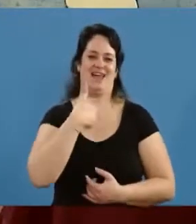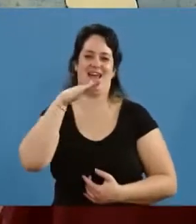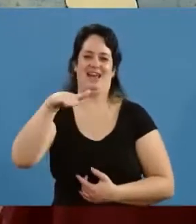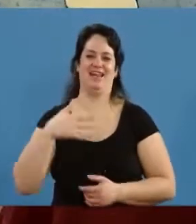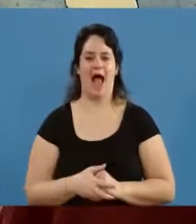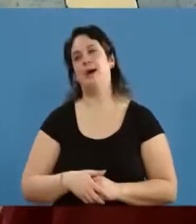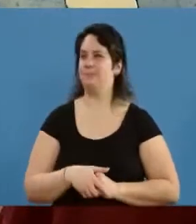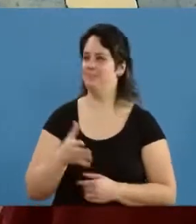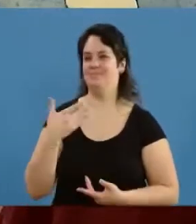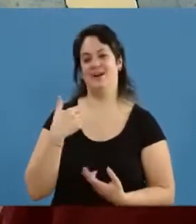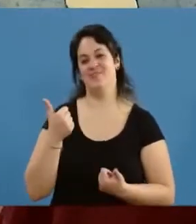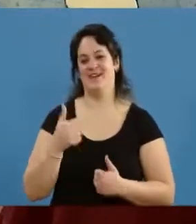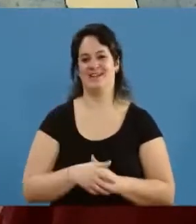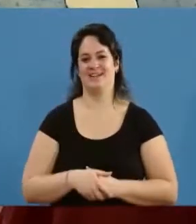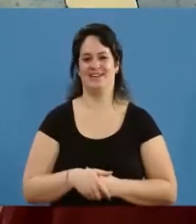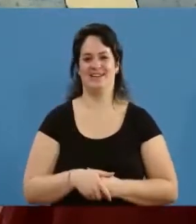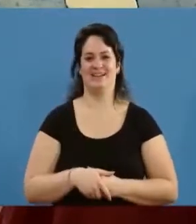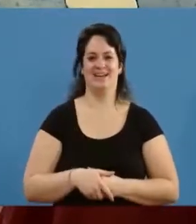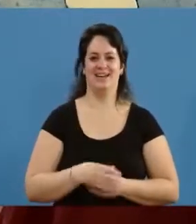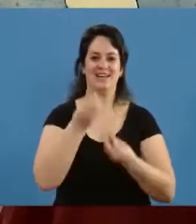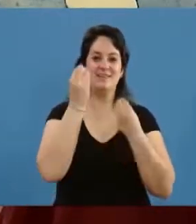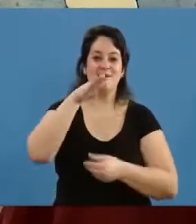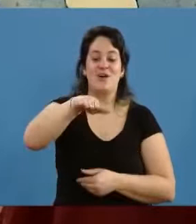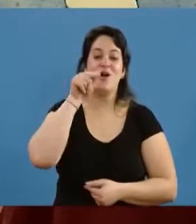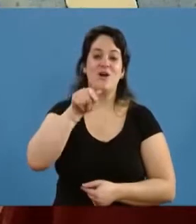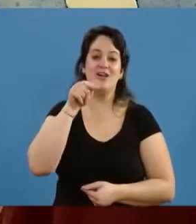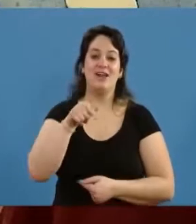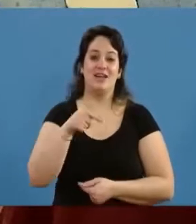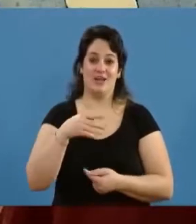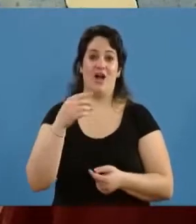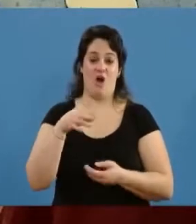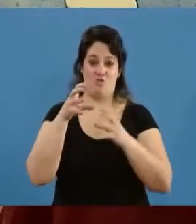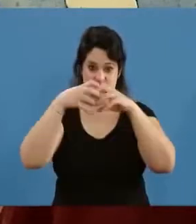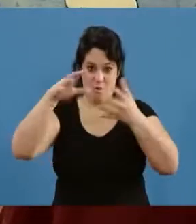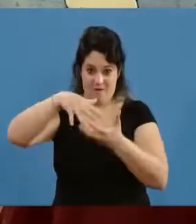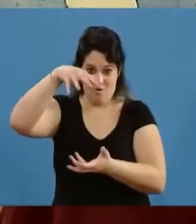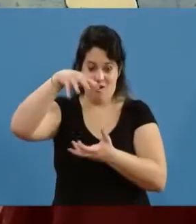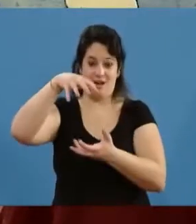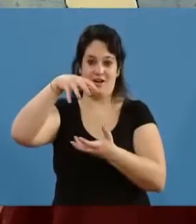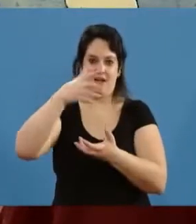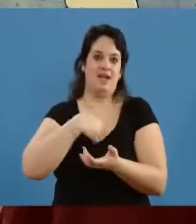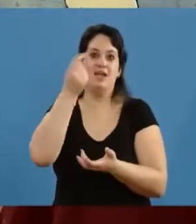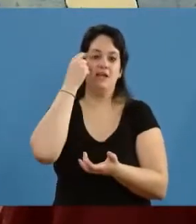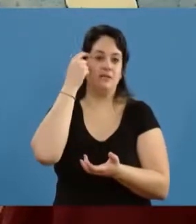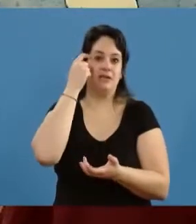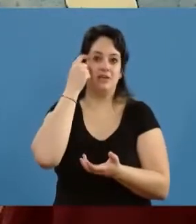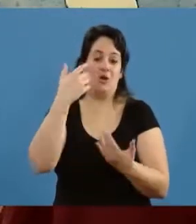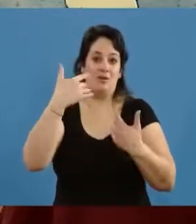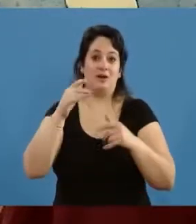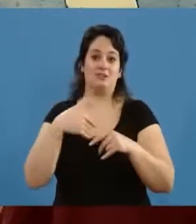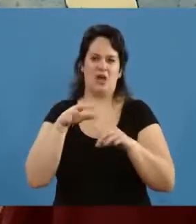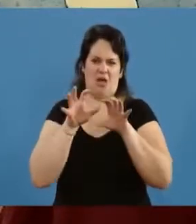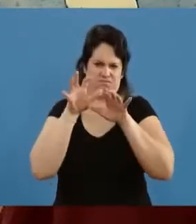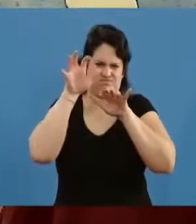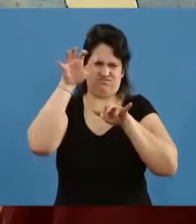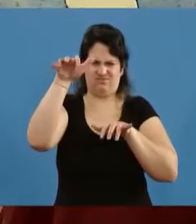los chicos. Ah, mira. Bien. ¿Qué pasó con Tomás? Que se encontró con un huevo y pensó que podía ser de